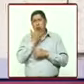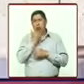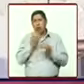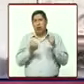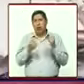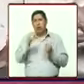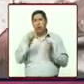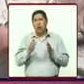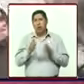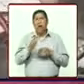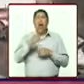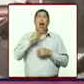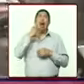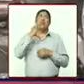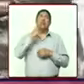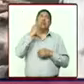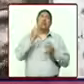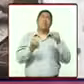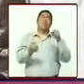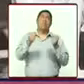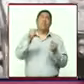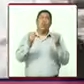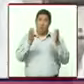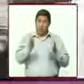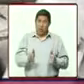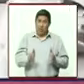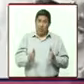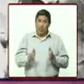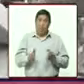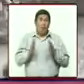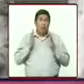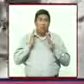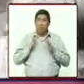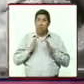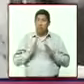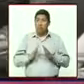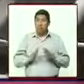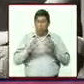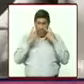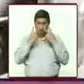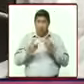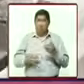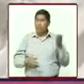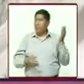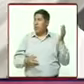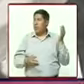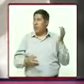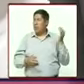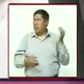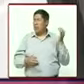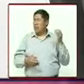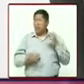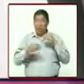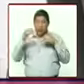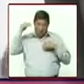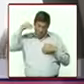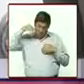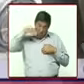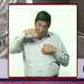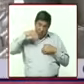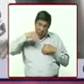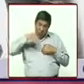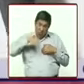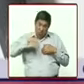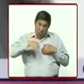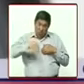el chofer? Que menciona el señor conductor es que él mismo se encontraba circulando por el lugar. Como podemos ver que es un carril de bajada